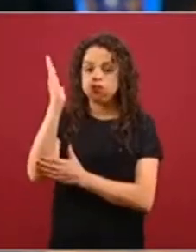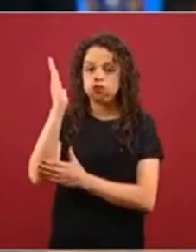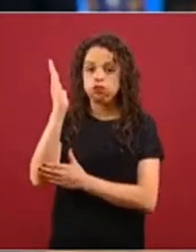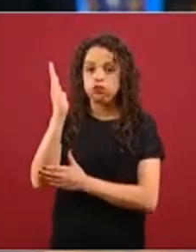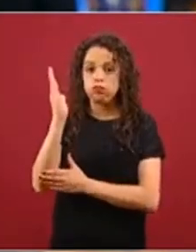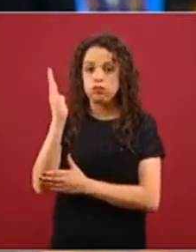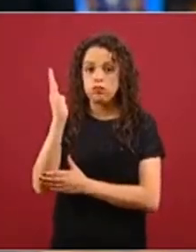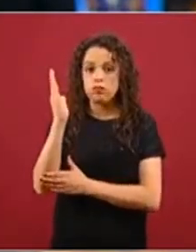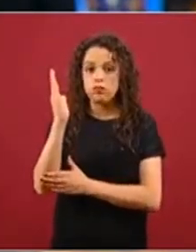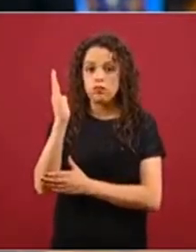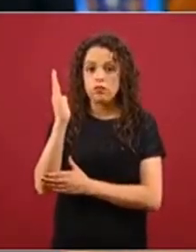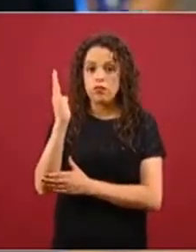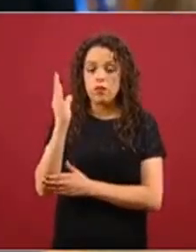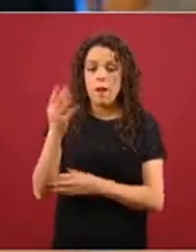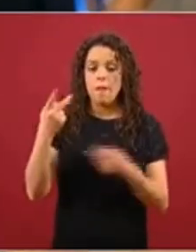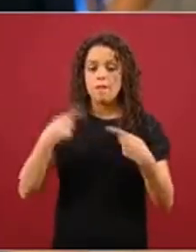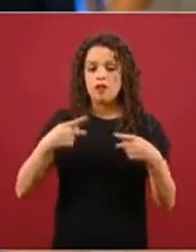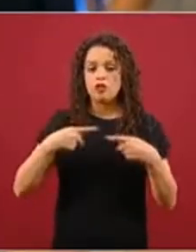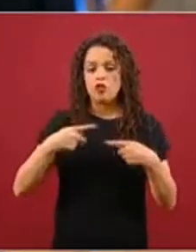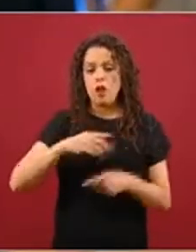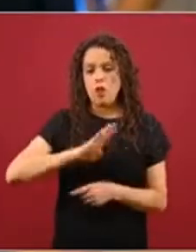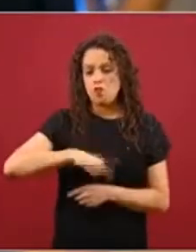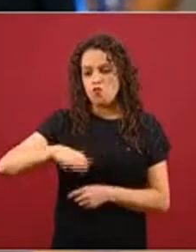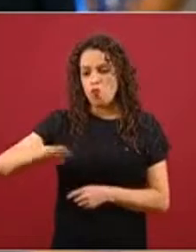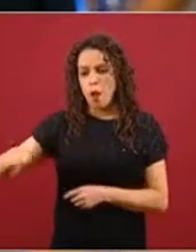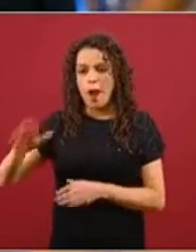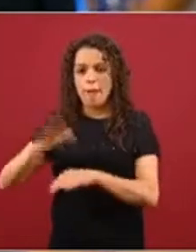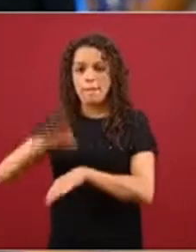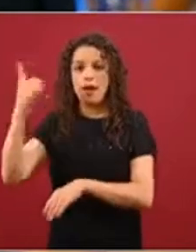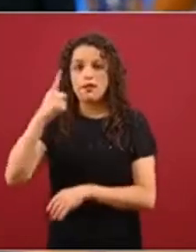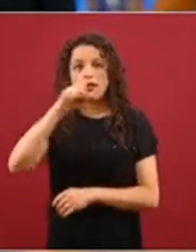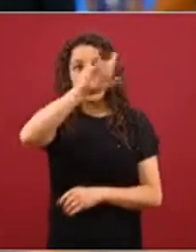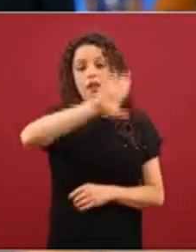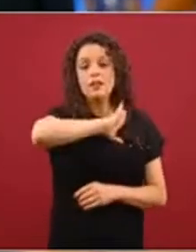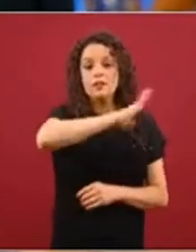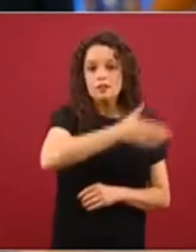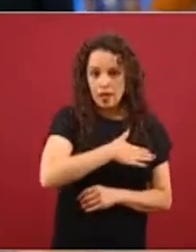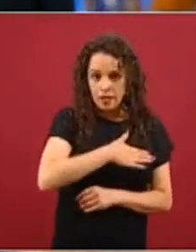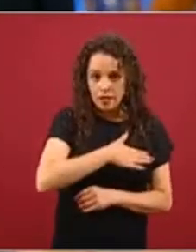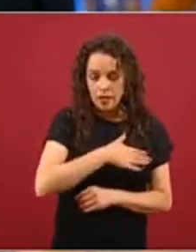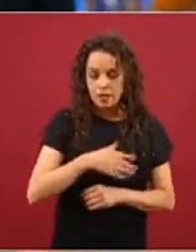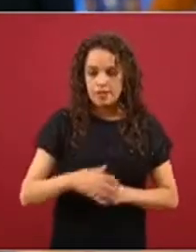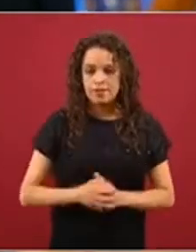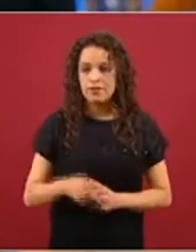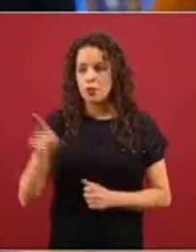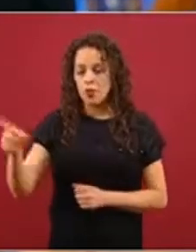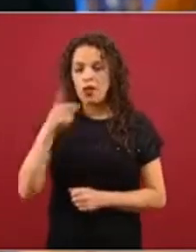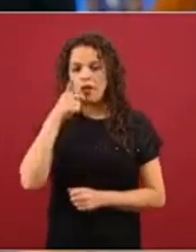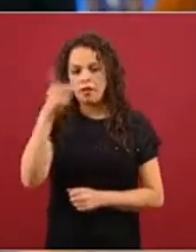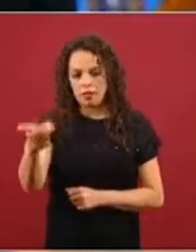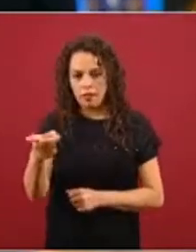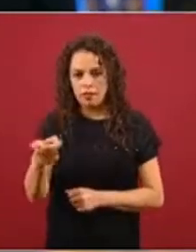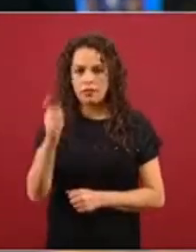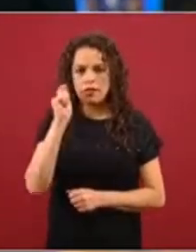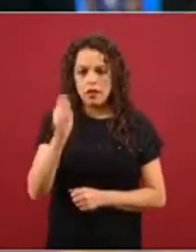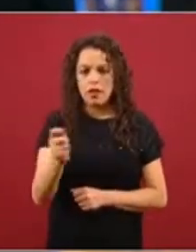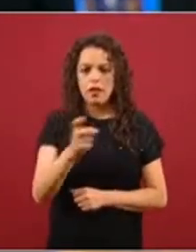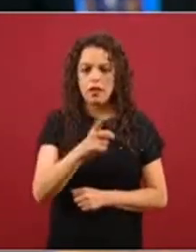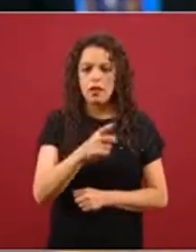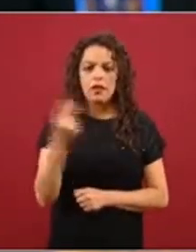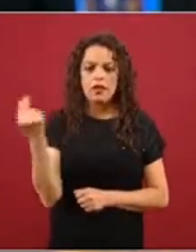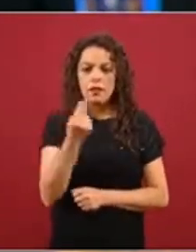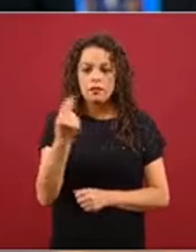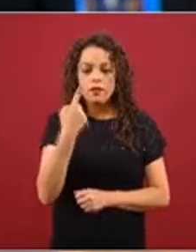con respecto a España, usted decía o llamaba a considerar las características propias de la